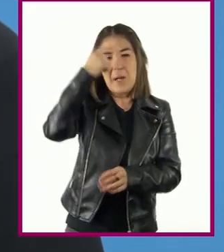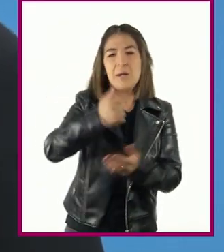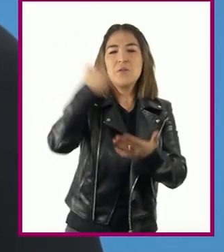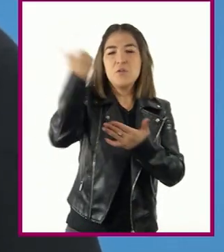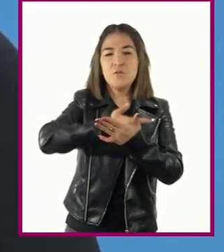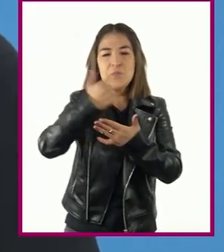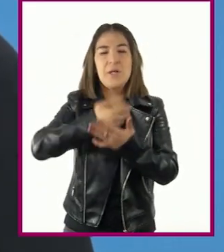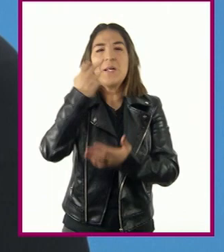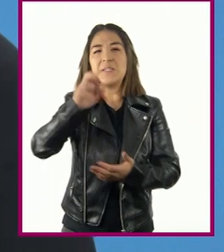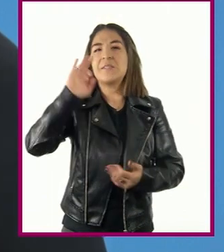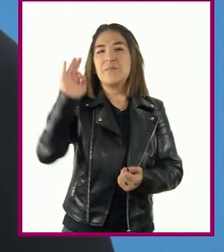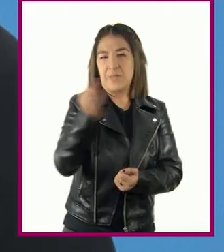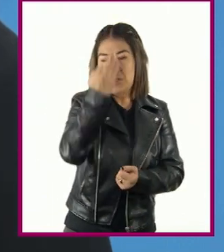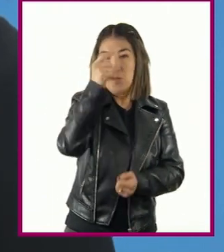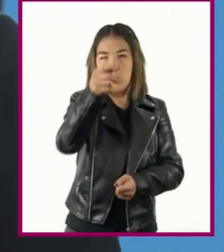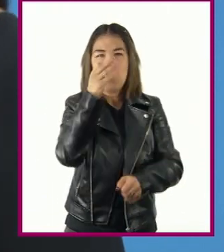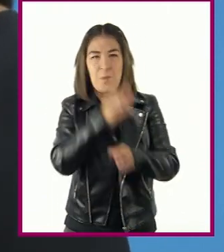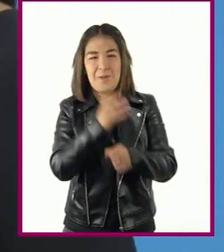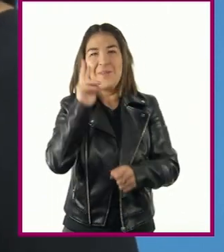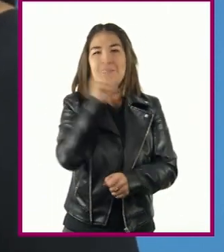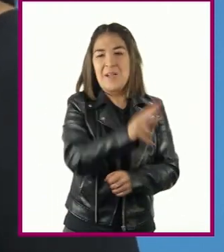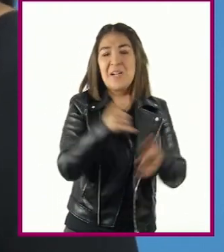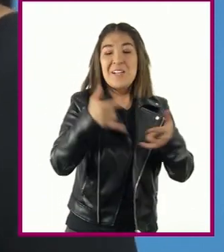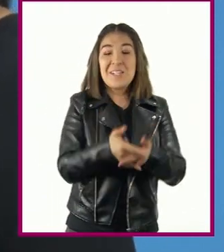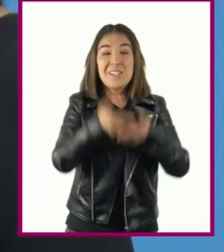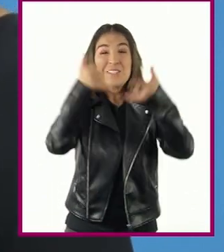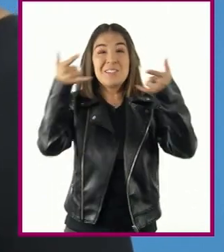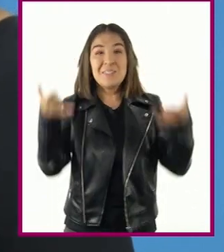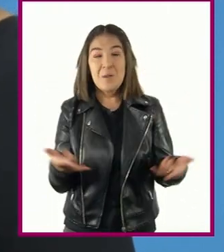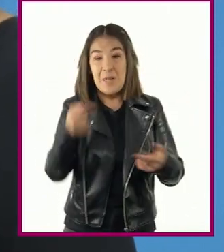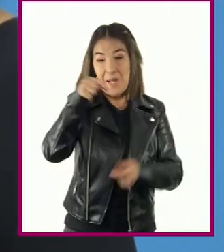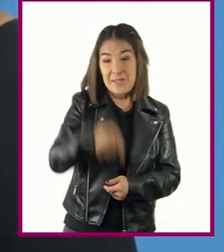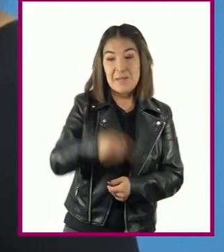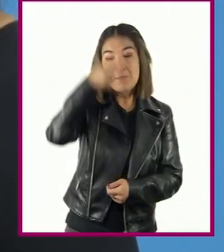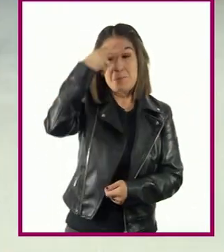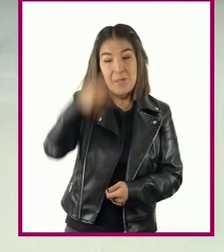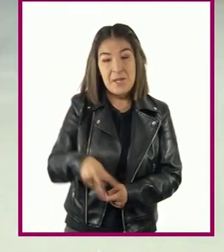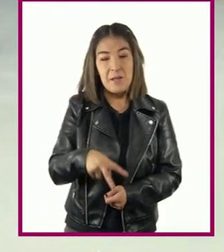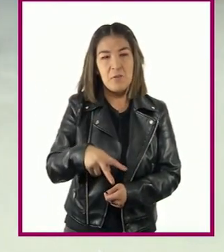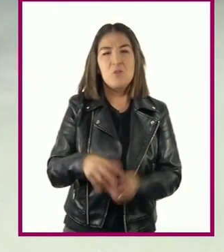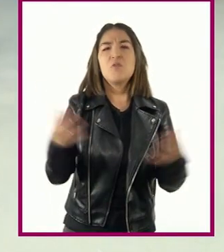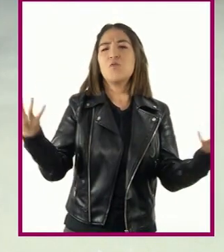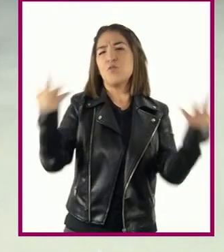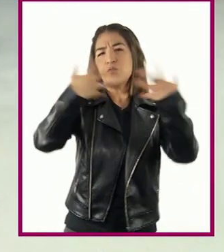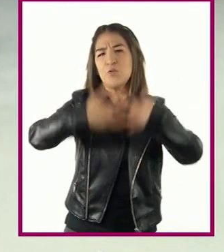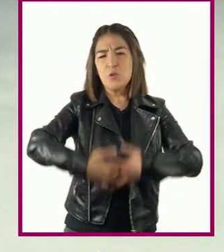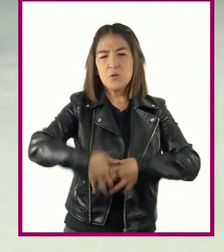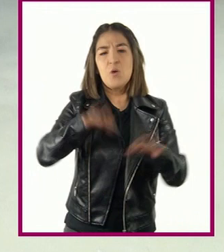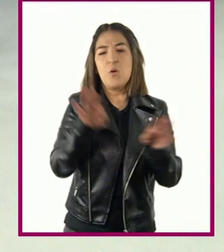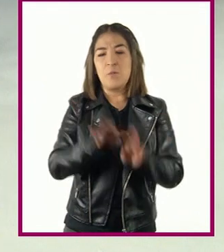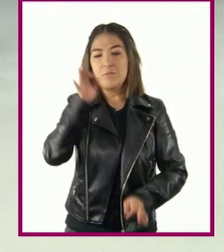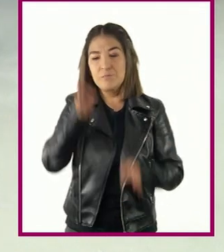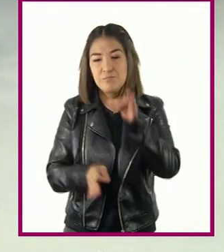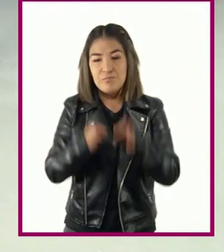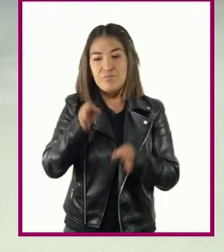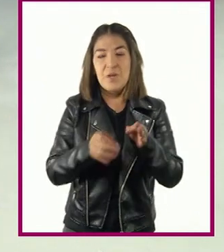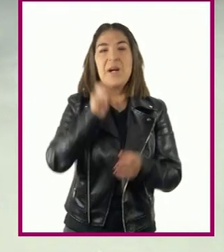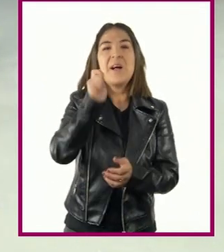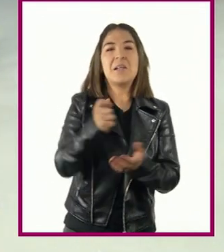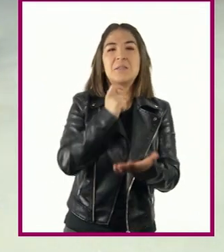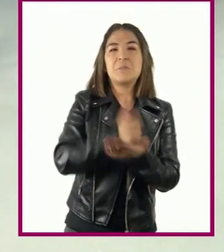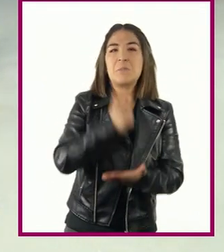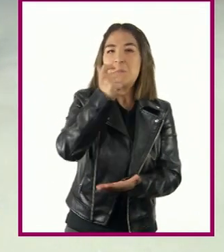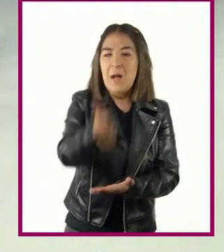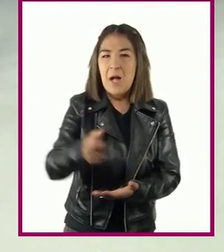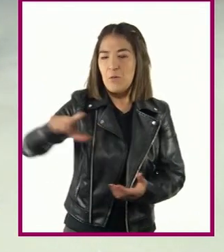Como podemos notar, durante la historia de México, la función de fiscalizar los gastos de